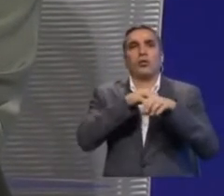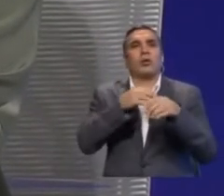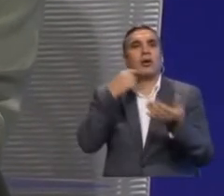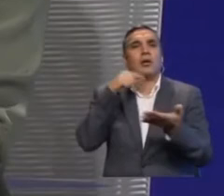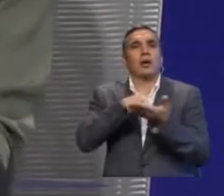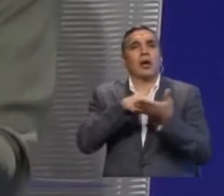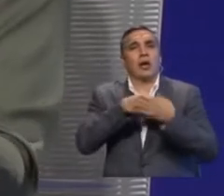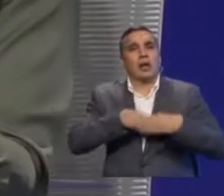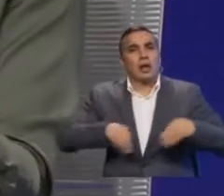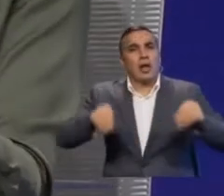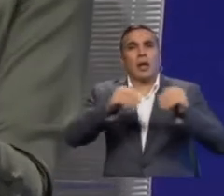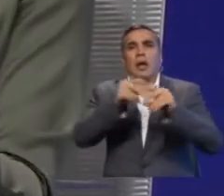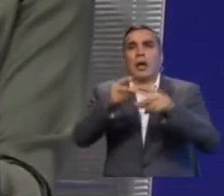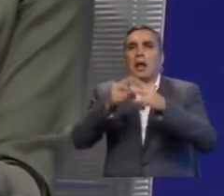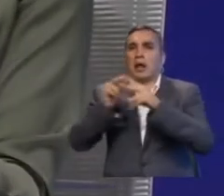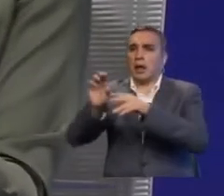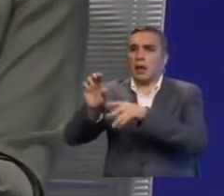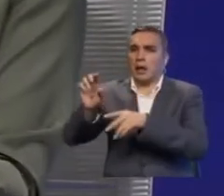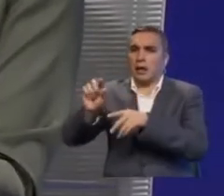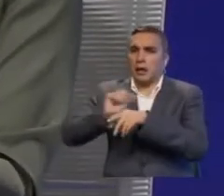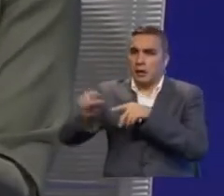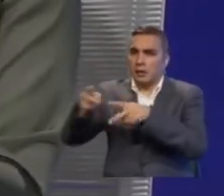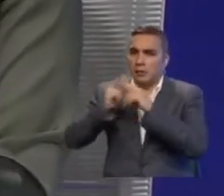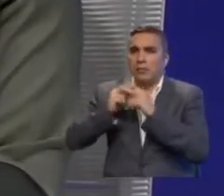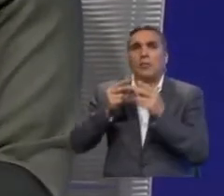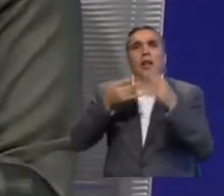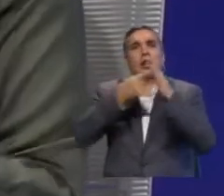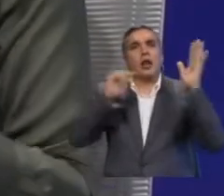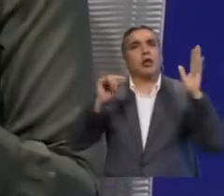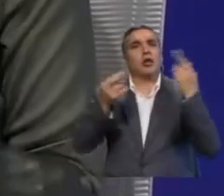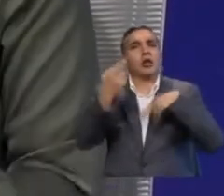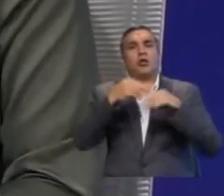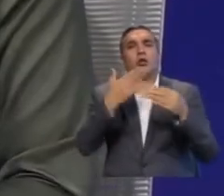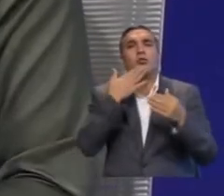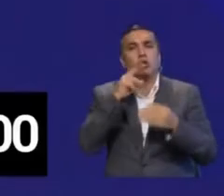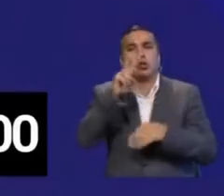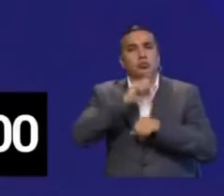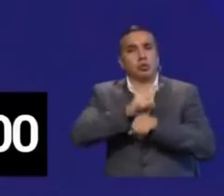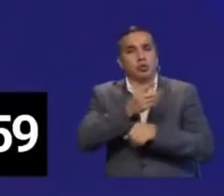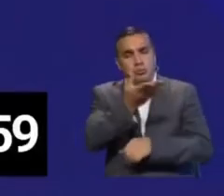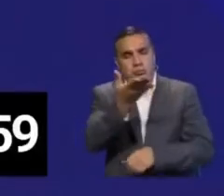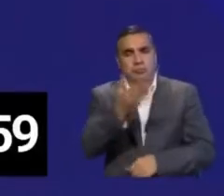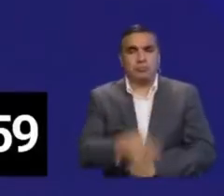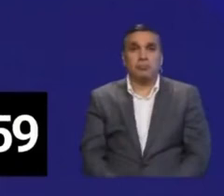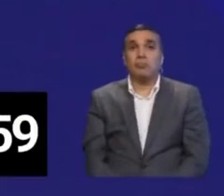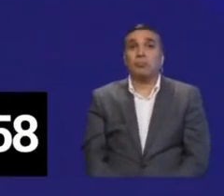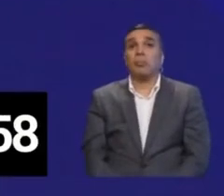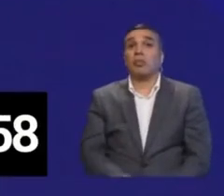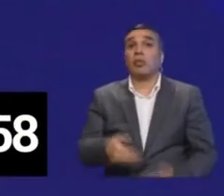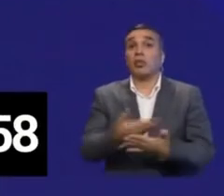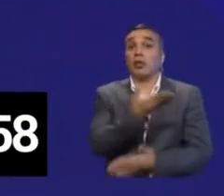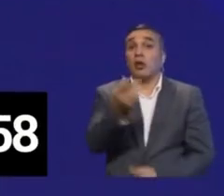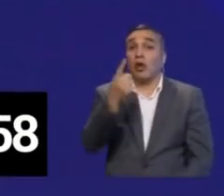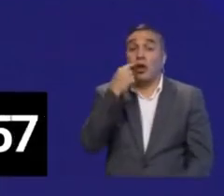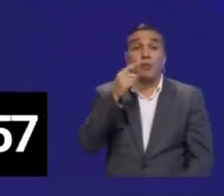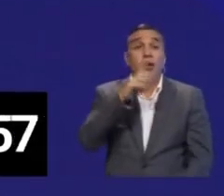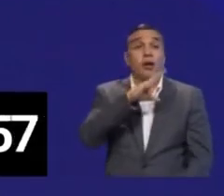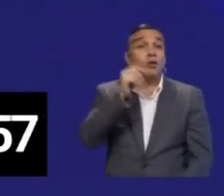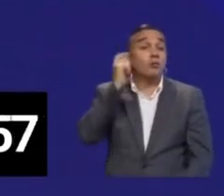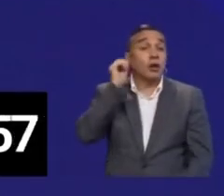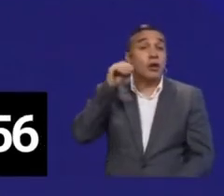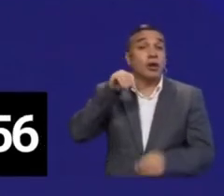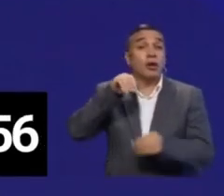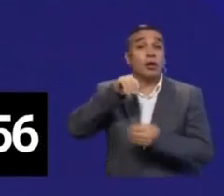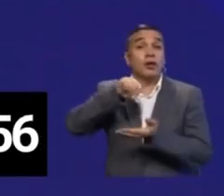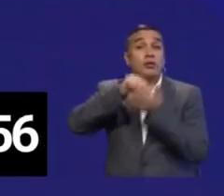tierra, crédito, tecnología y comercialización? 2 minutos, candidato. Queridas ecuatorianas y ecuatorianos dentro